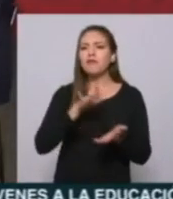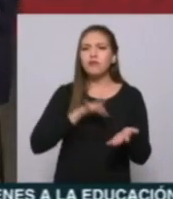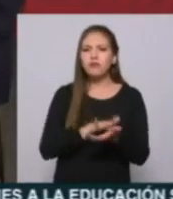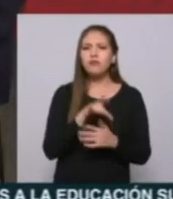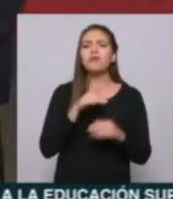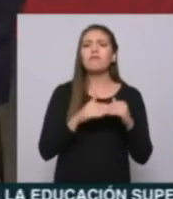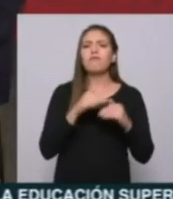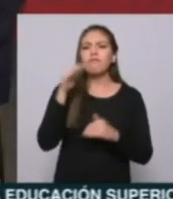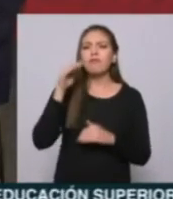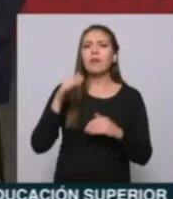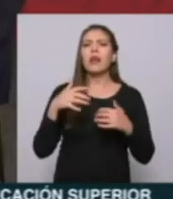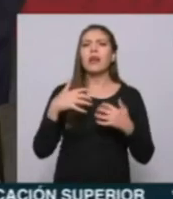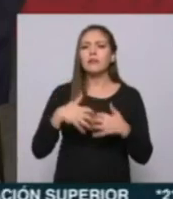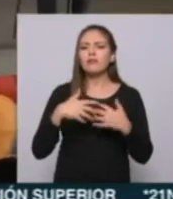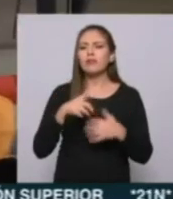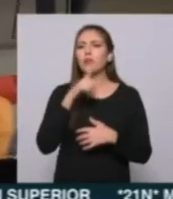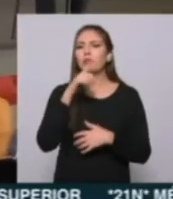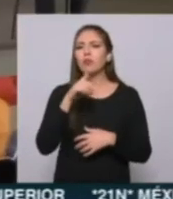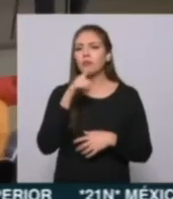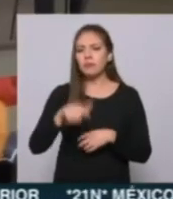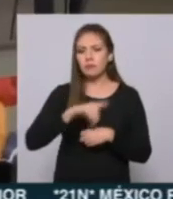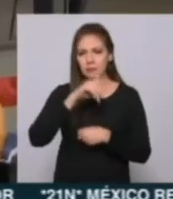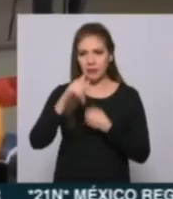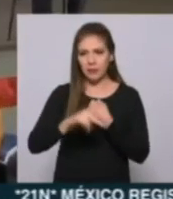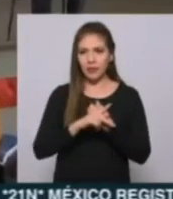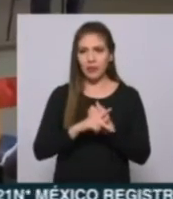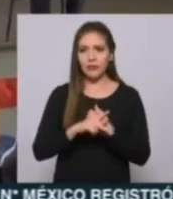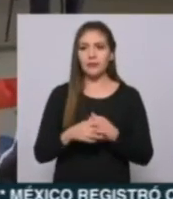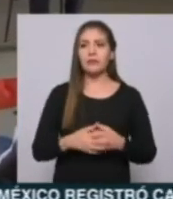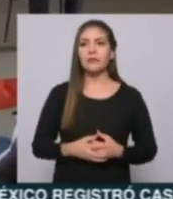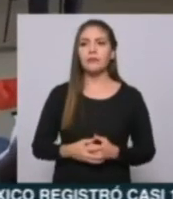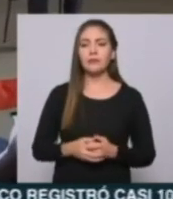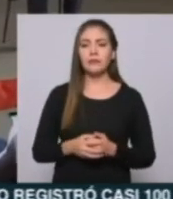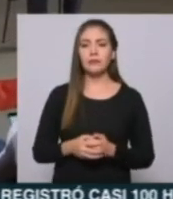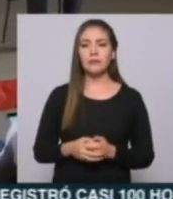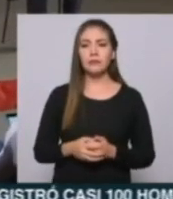incrementar la producción de energía en el país. Eric Pinto, 21 Noticias.